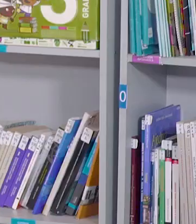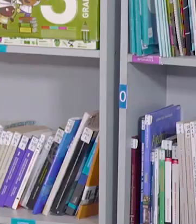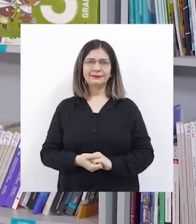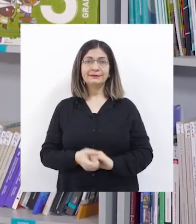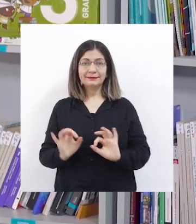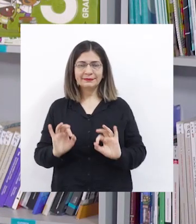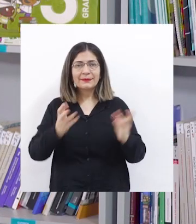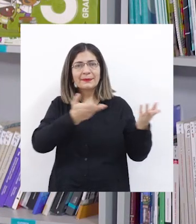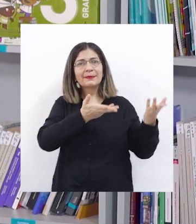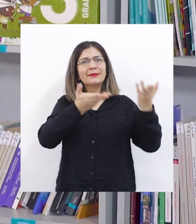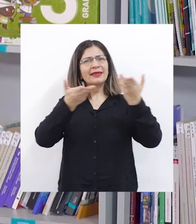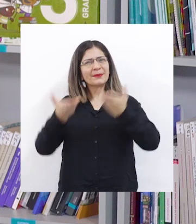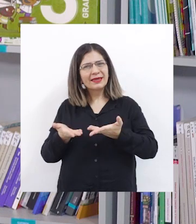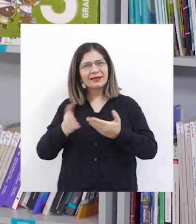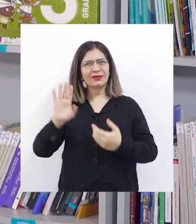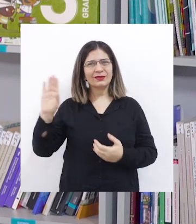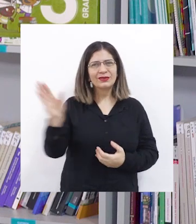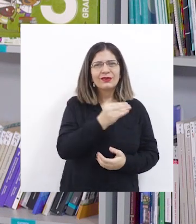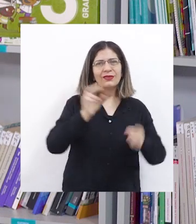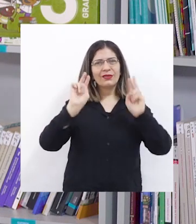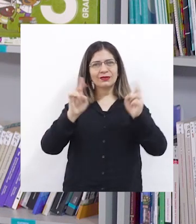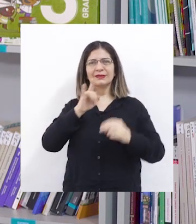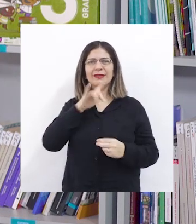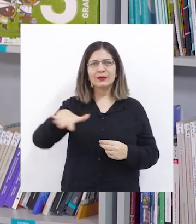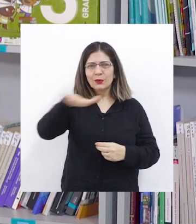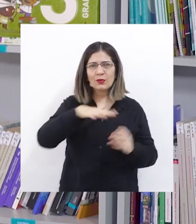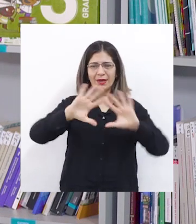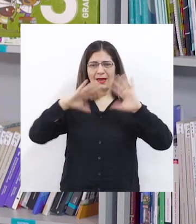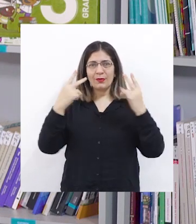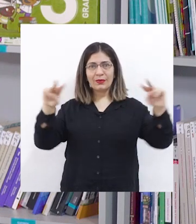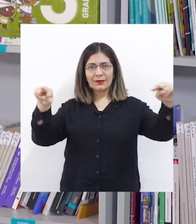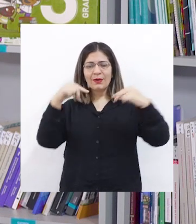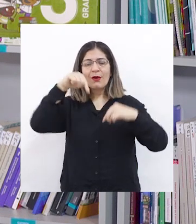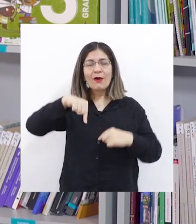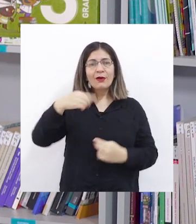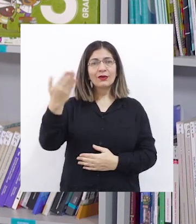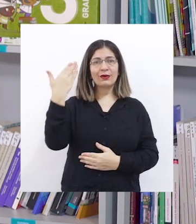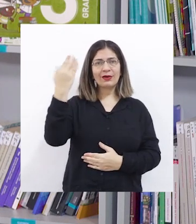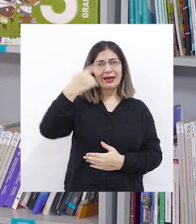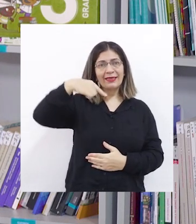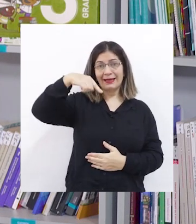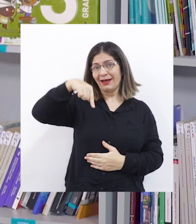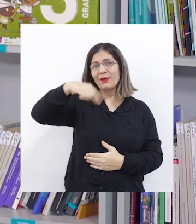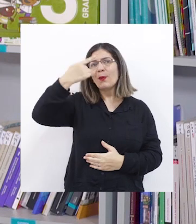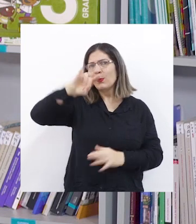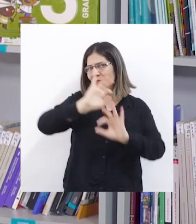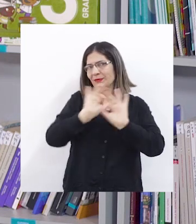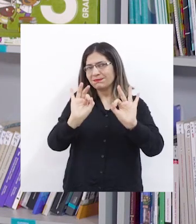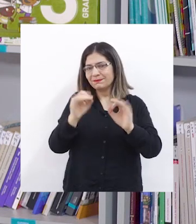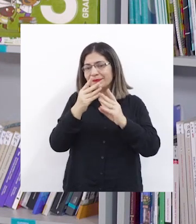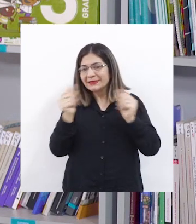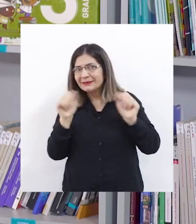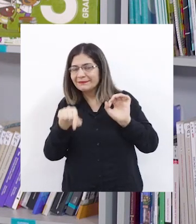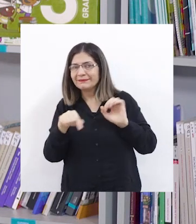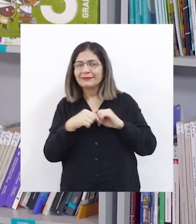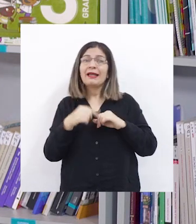Bienvenidos, queridos docentes tucumanos y de todo el mundo, a esta, la última jornada de la Semana del Maestro.